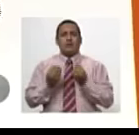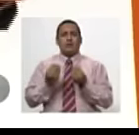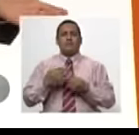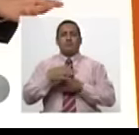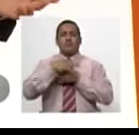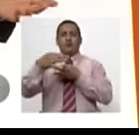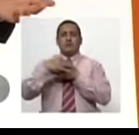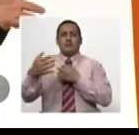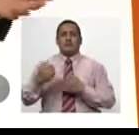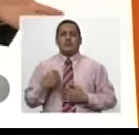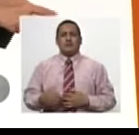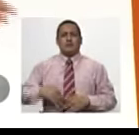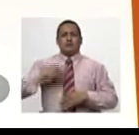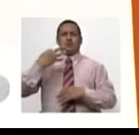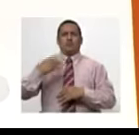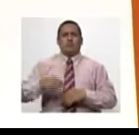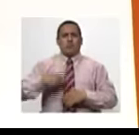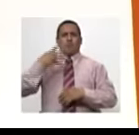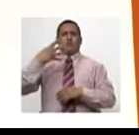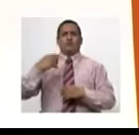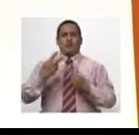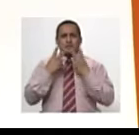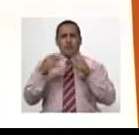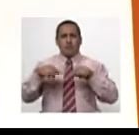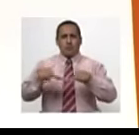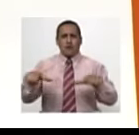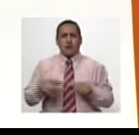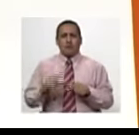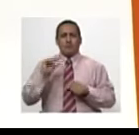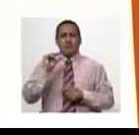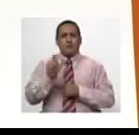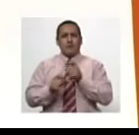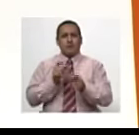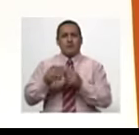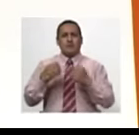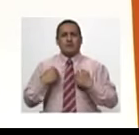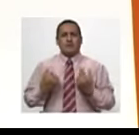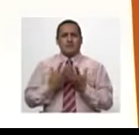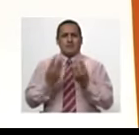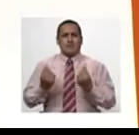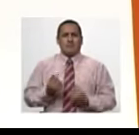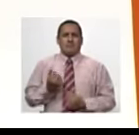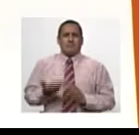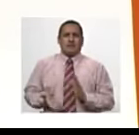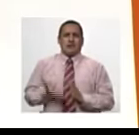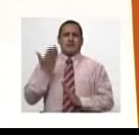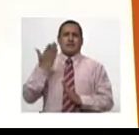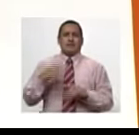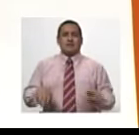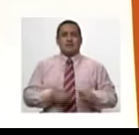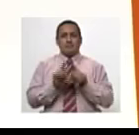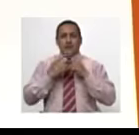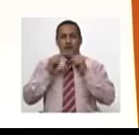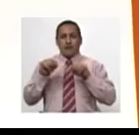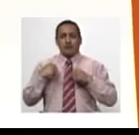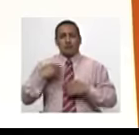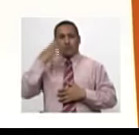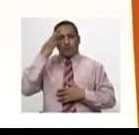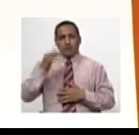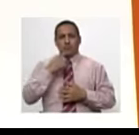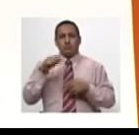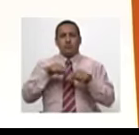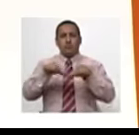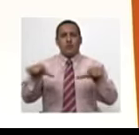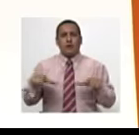pues tiene el triple de población o el cuádruple y el distrito que tiene poca población tiene un montón de plata. Claro. Y entonces esto creo que ha sido un factor